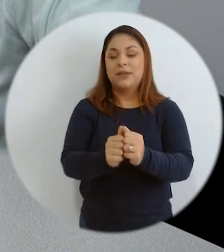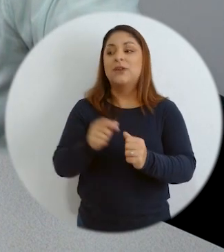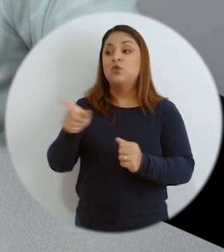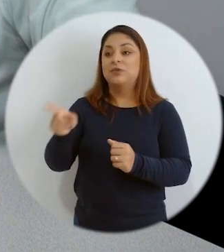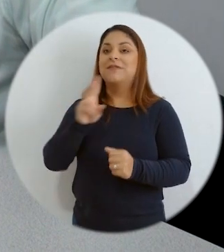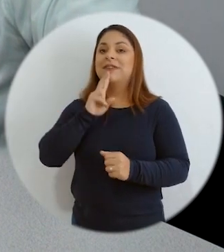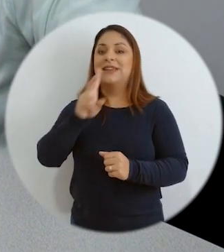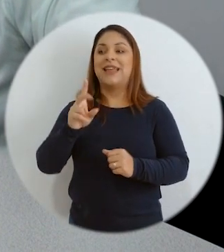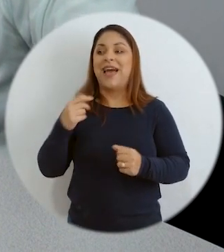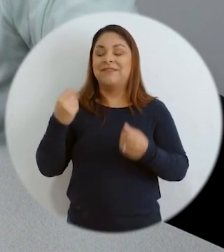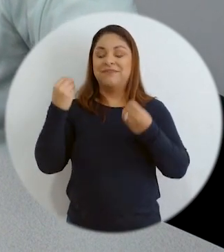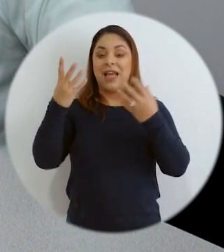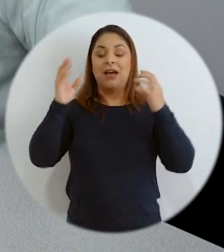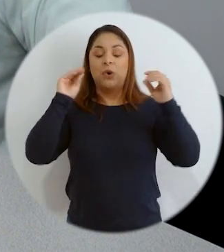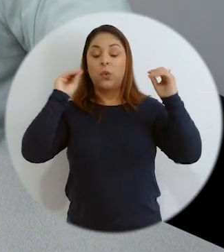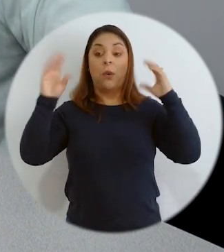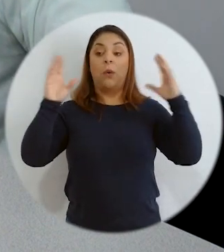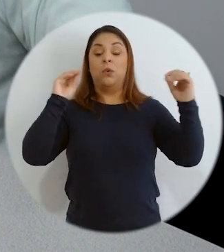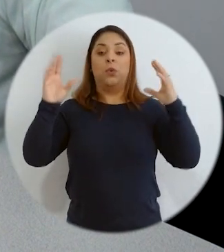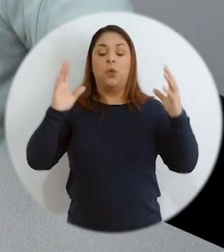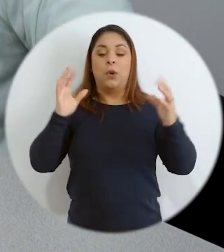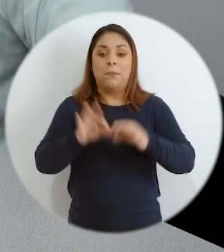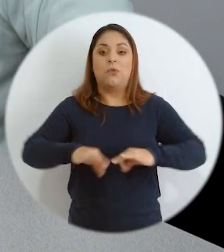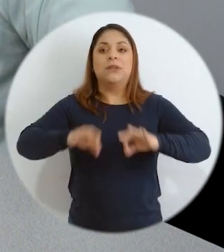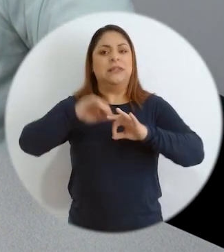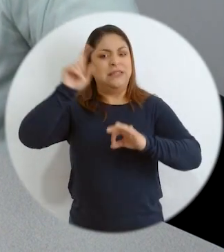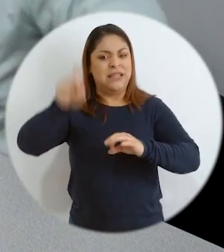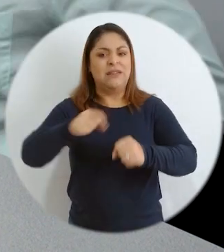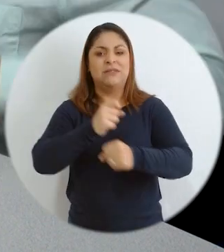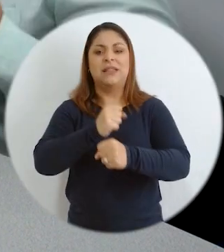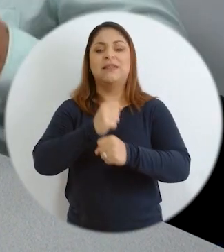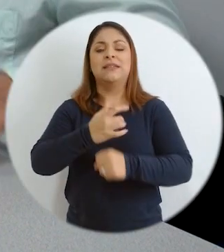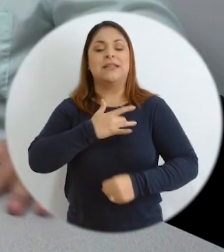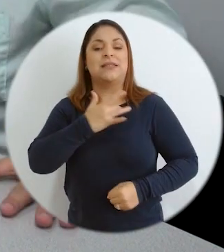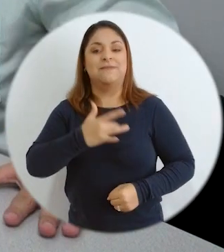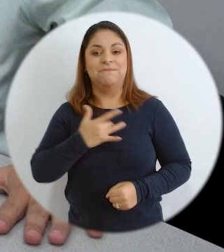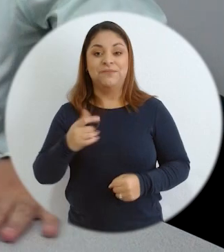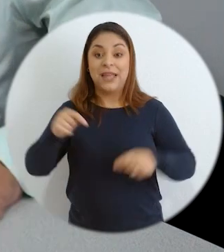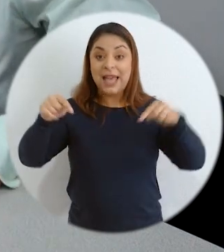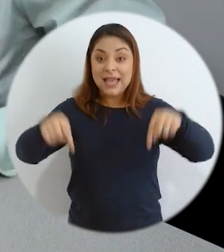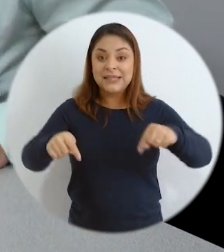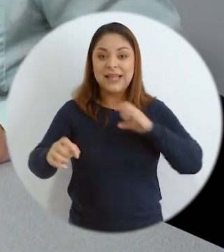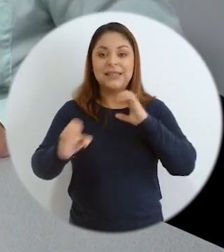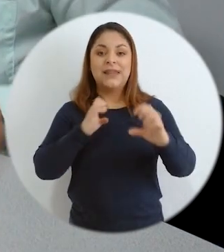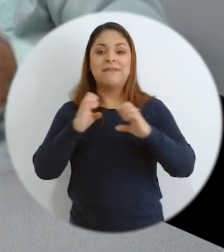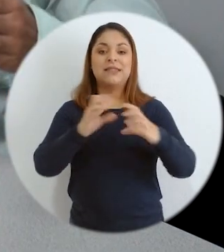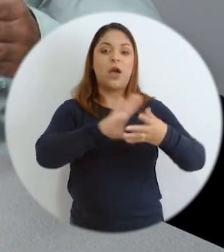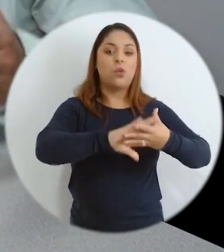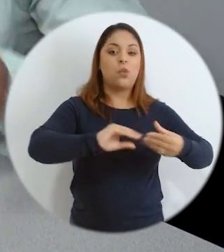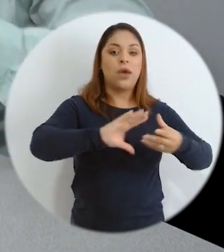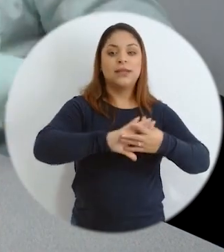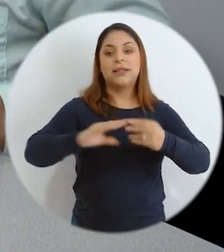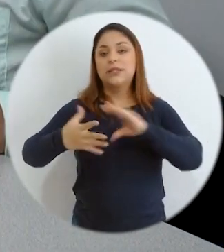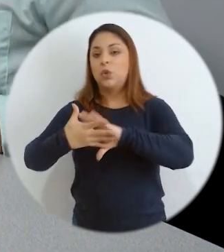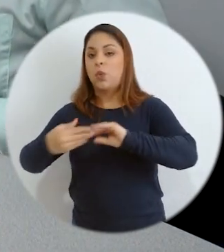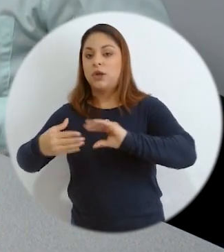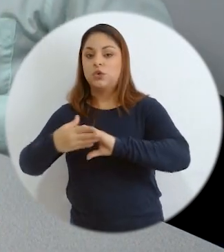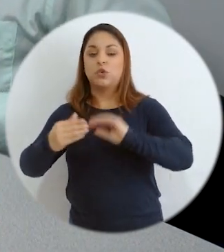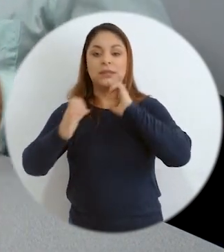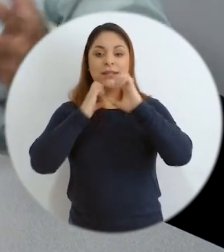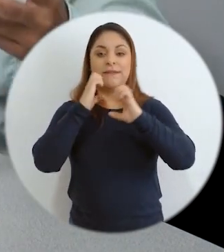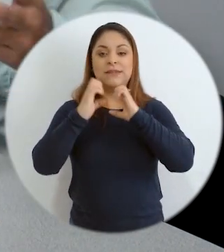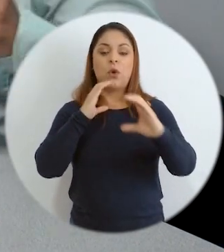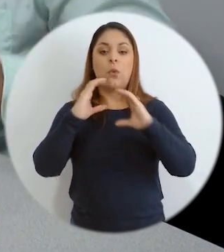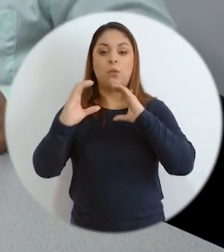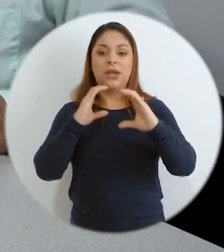usted lanza luces muy importantes sobre lo que se debe hacer y generar esa sensibilización. Estos Cuentas y Cuentos, el podcast de la